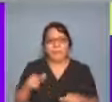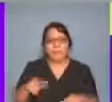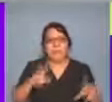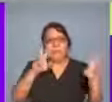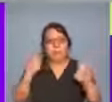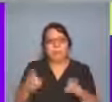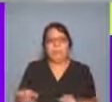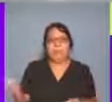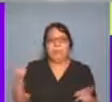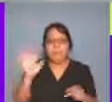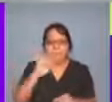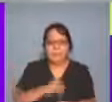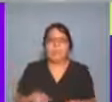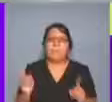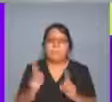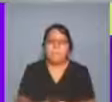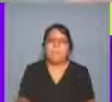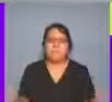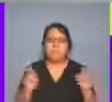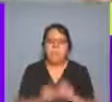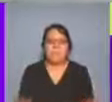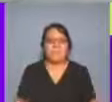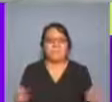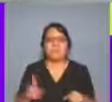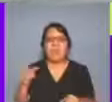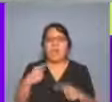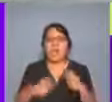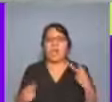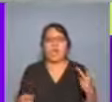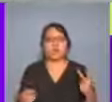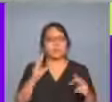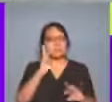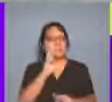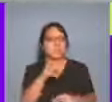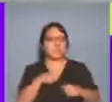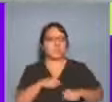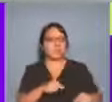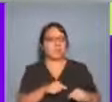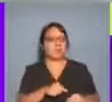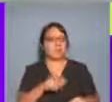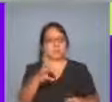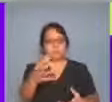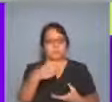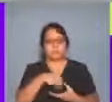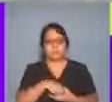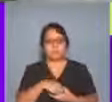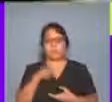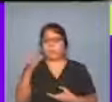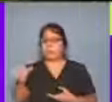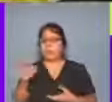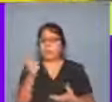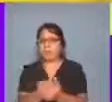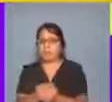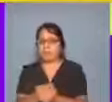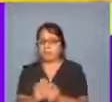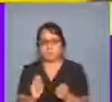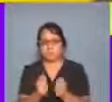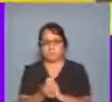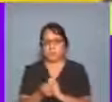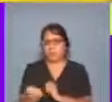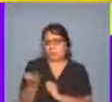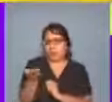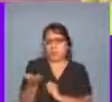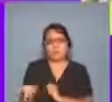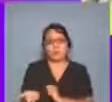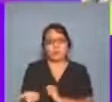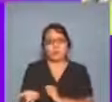todos los días todos los días los productos suben es más uno ven La góndola a cierto precio agarra el producto va a la caja a pagar y te te